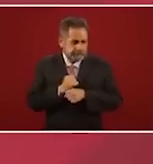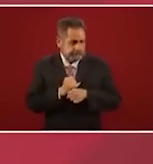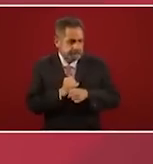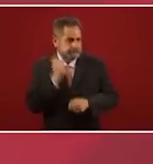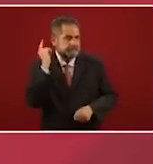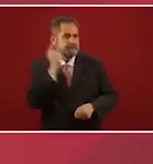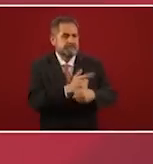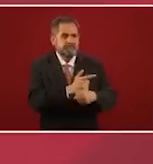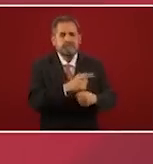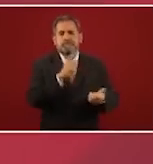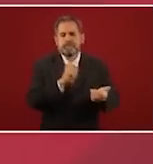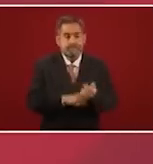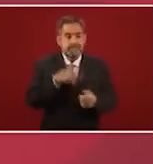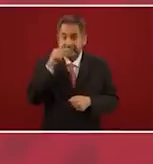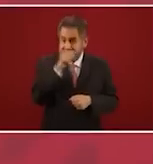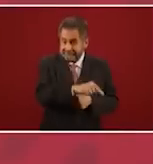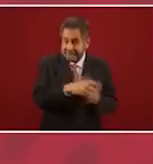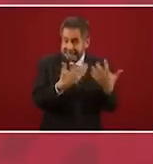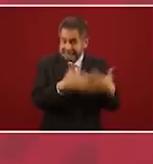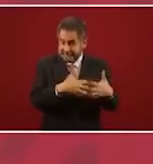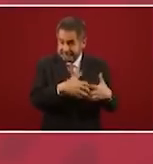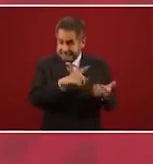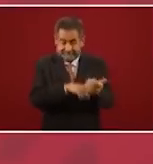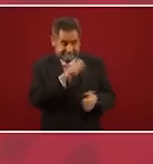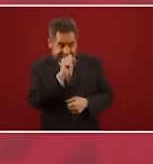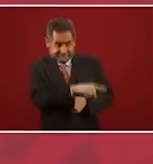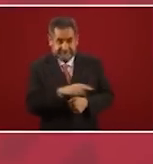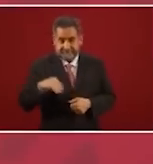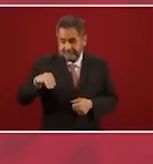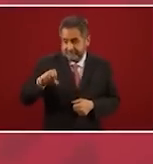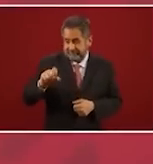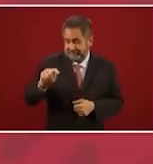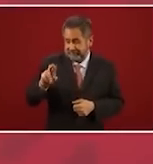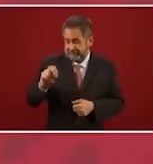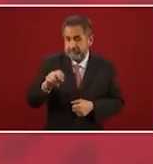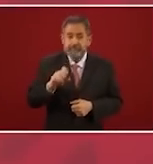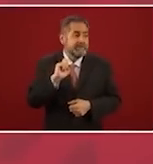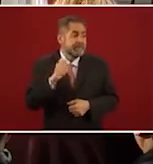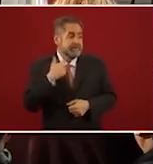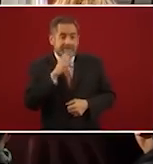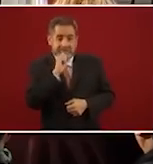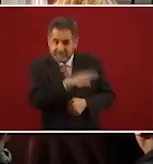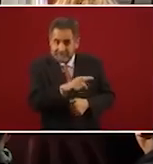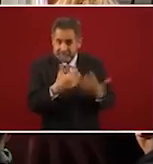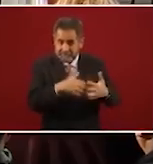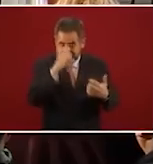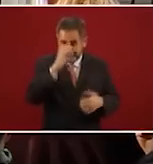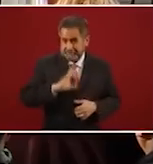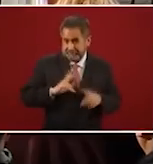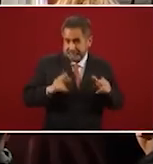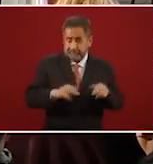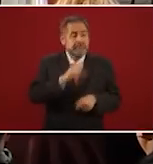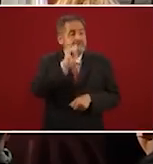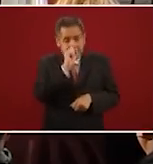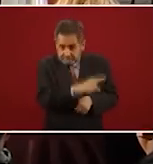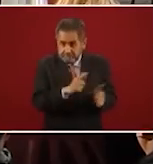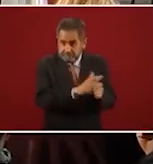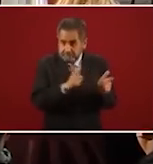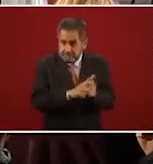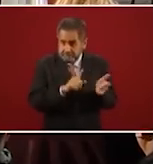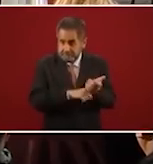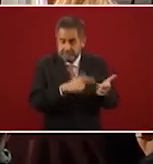descubrió que la fábrica del metrotexato, y que es la misma fábrica de los medicamentos oncológicos, del mismo grupo